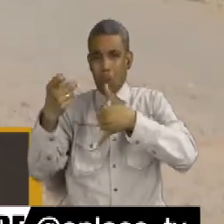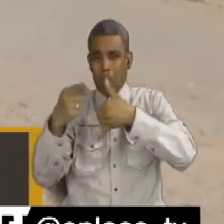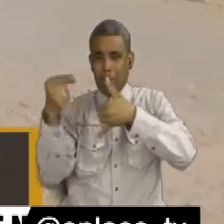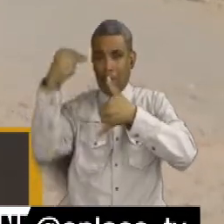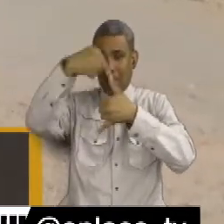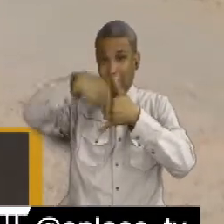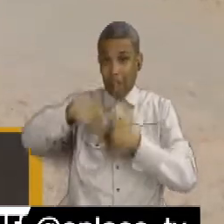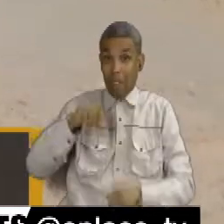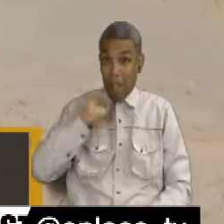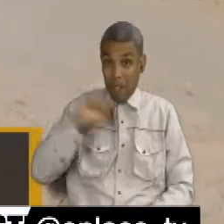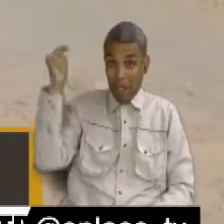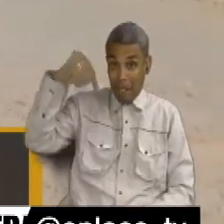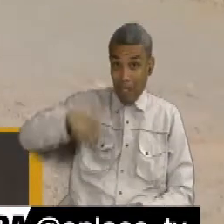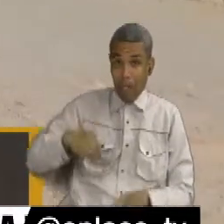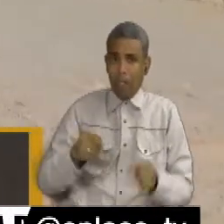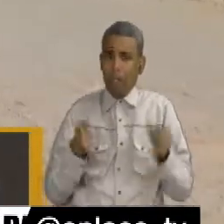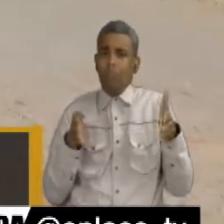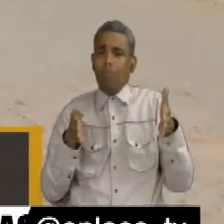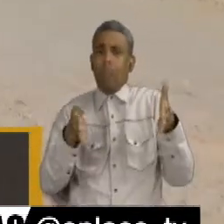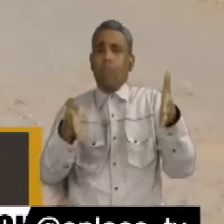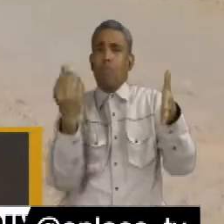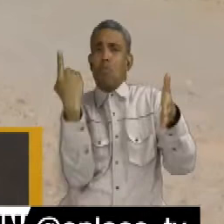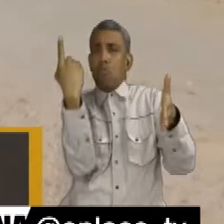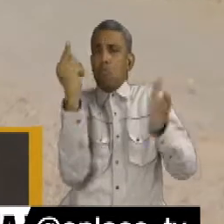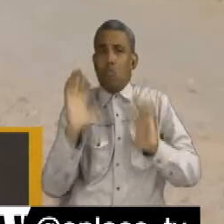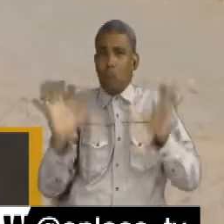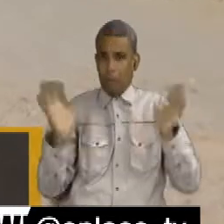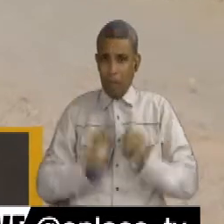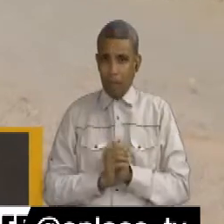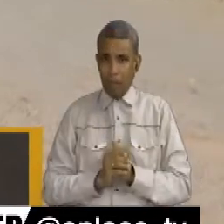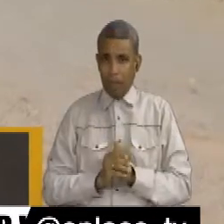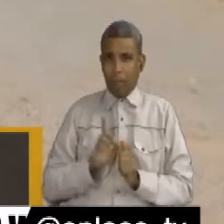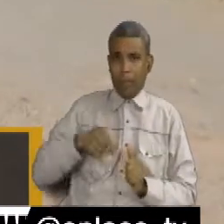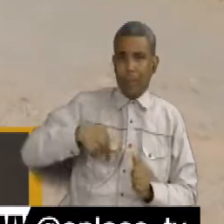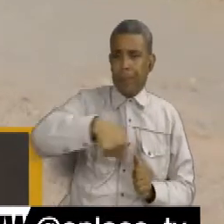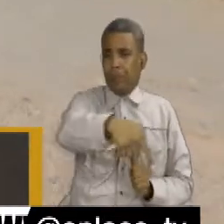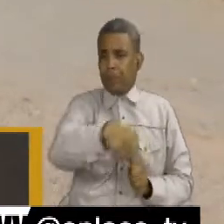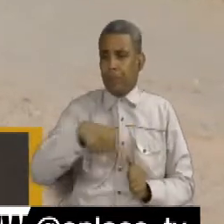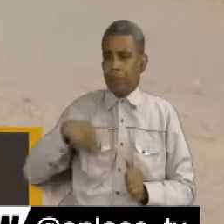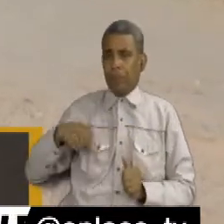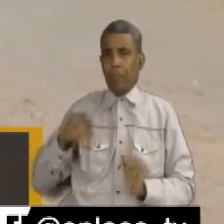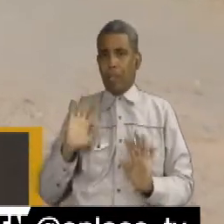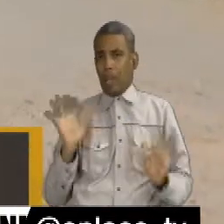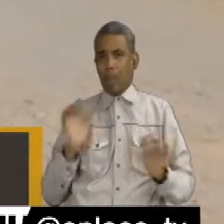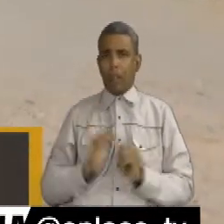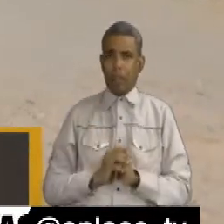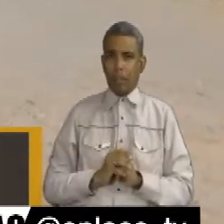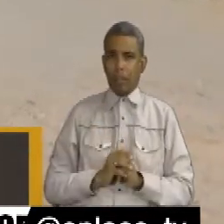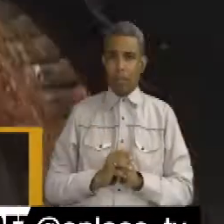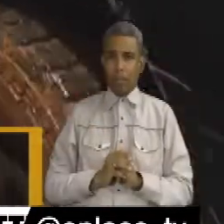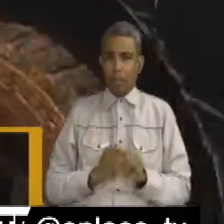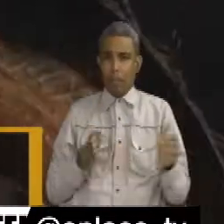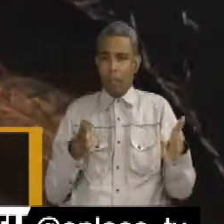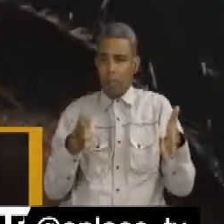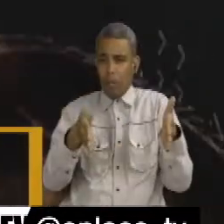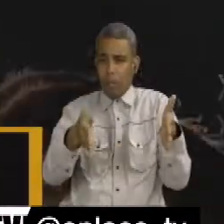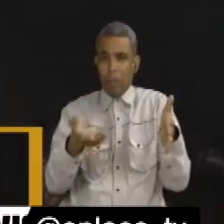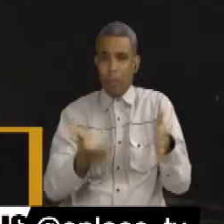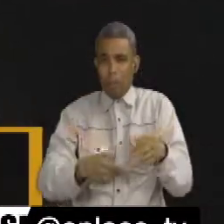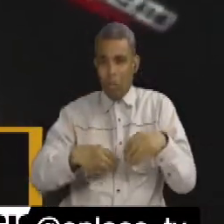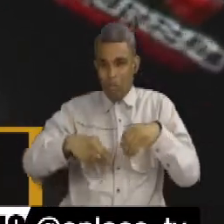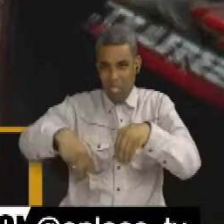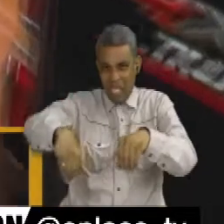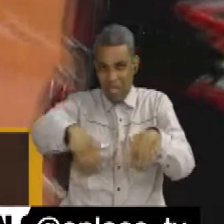los últimos años. Esta vía, que es la única salida que tenemos y entrada a la refinería de Barranca Bermeja y a la planta puerto de Impala. Más de